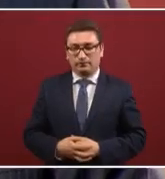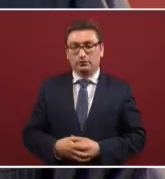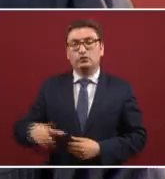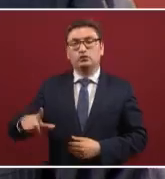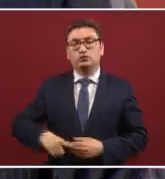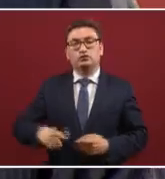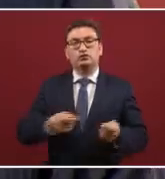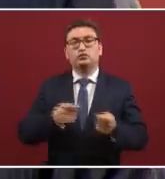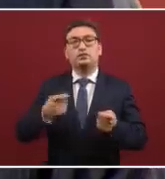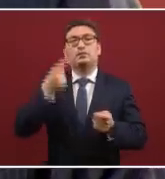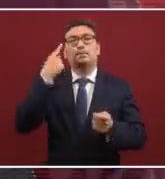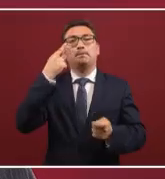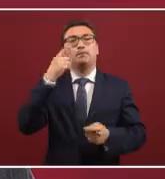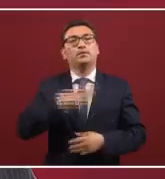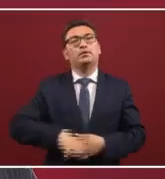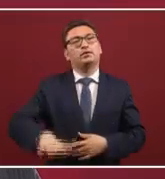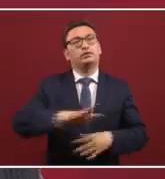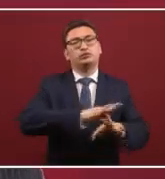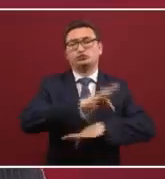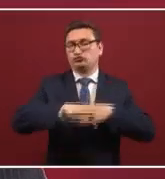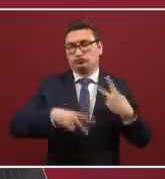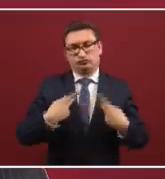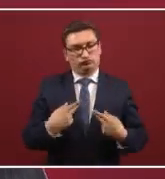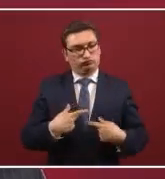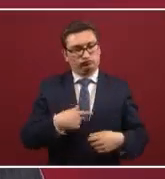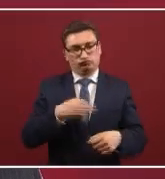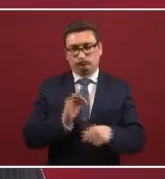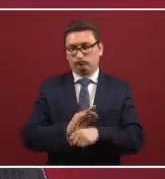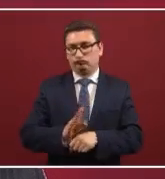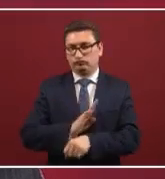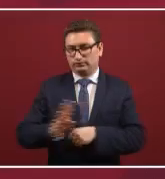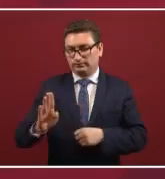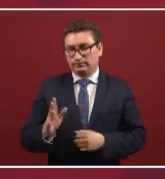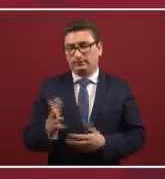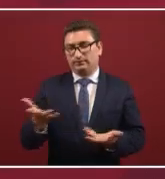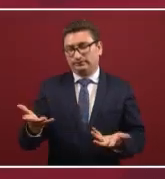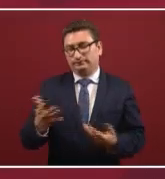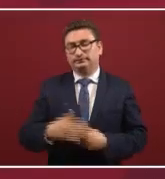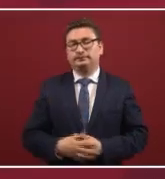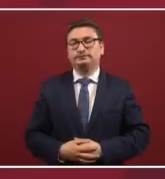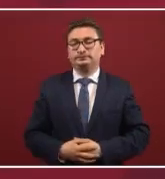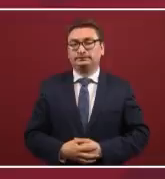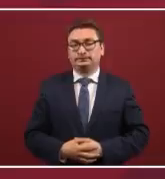gobernando para todos. Sin embargo, pues